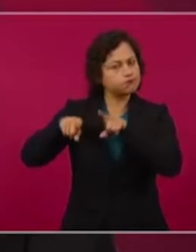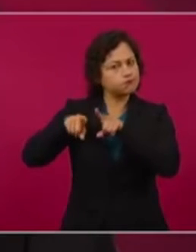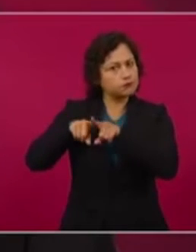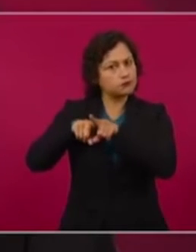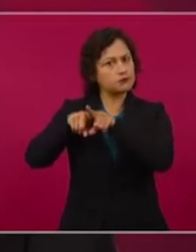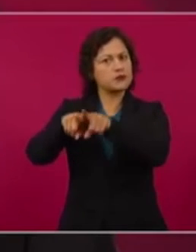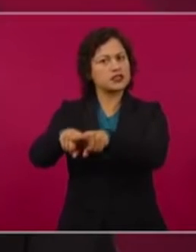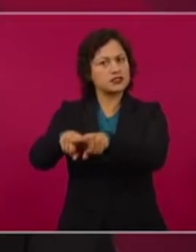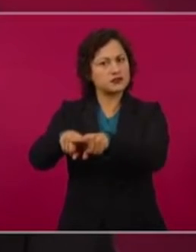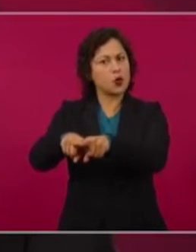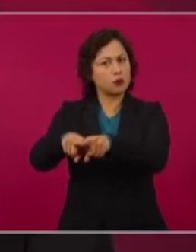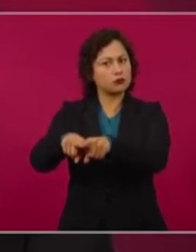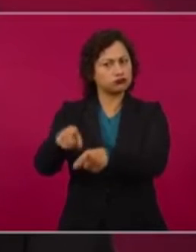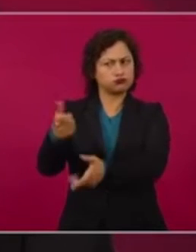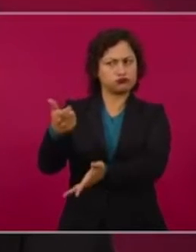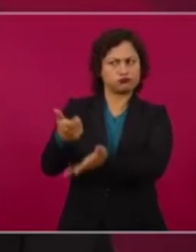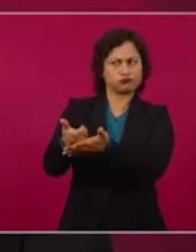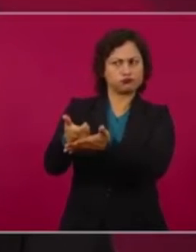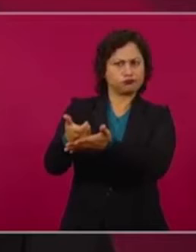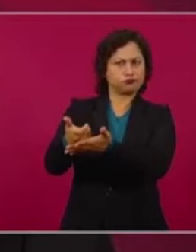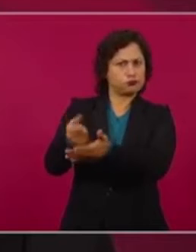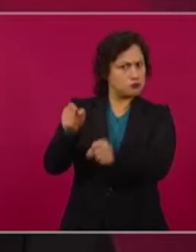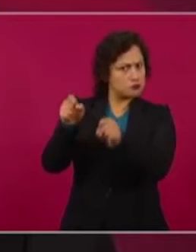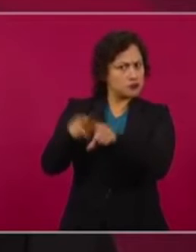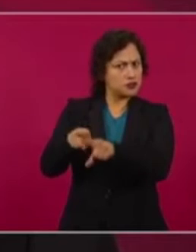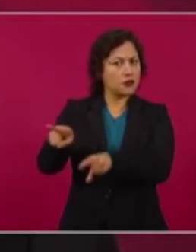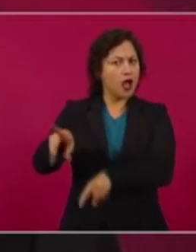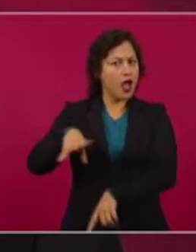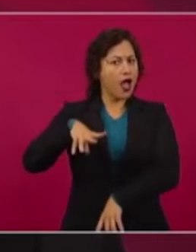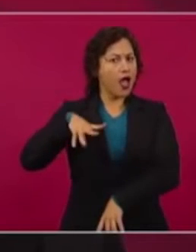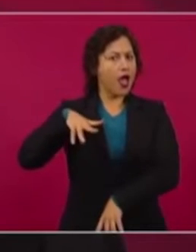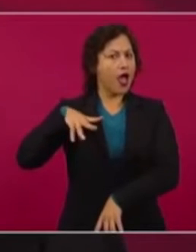no abusaron.